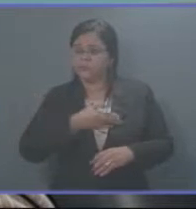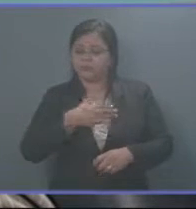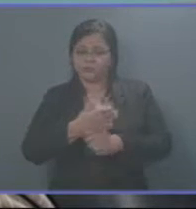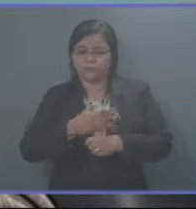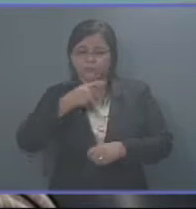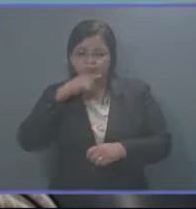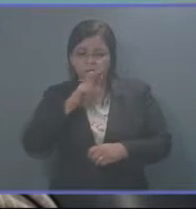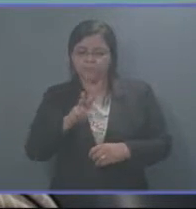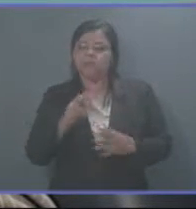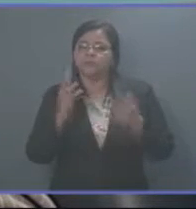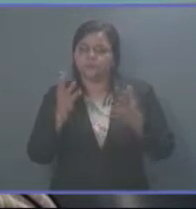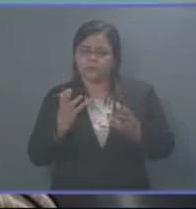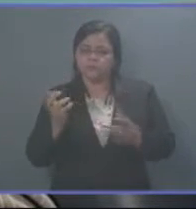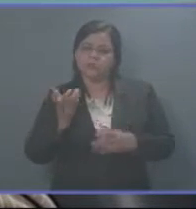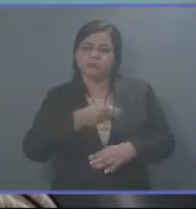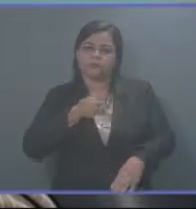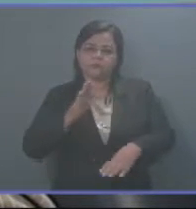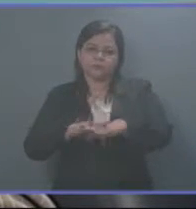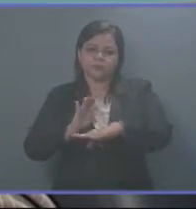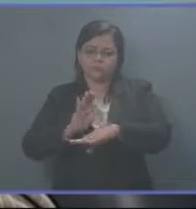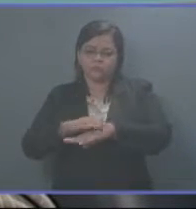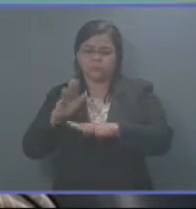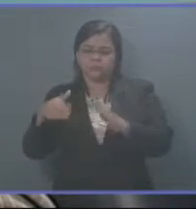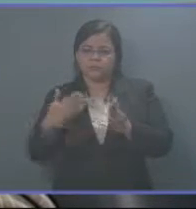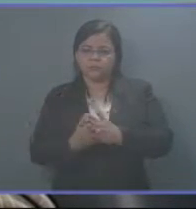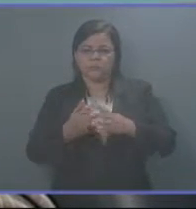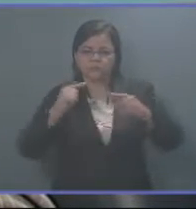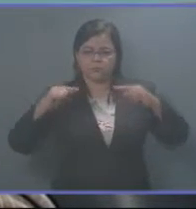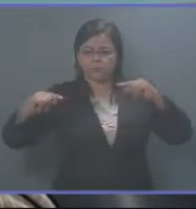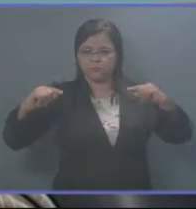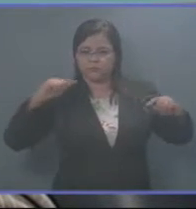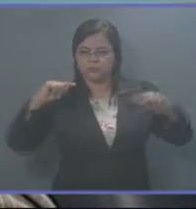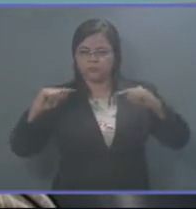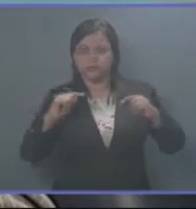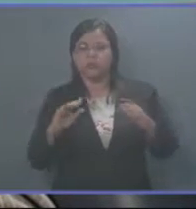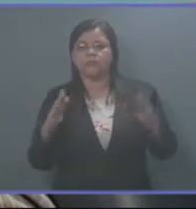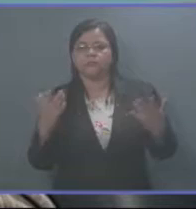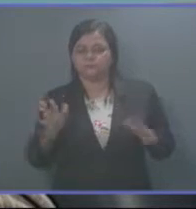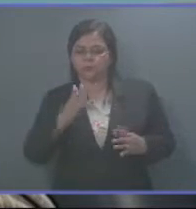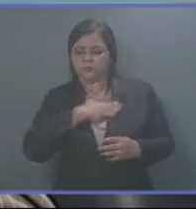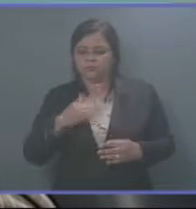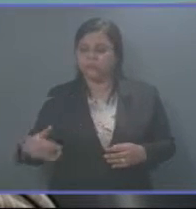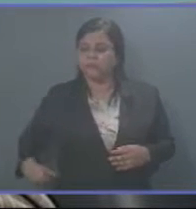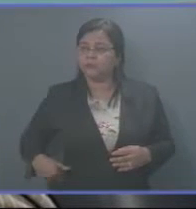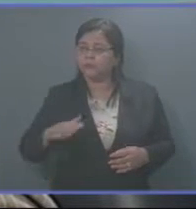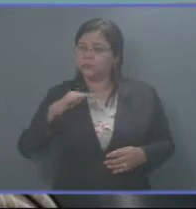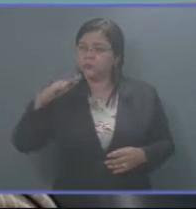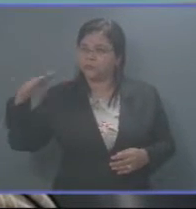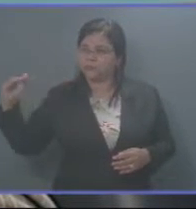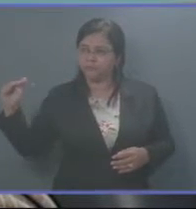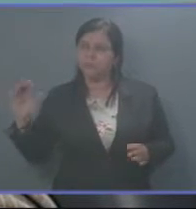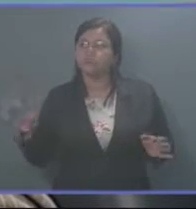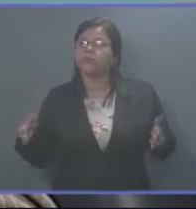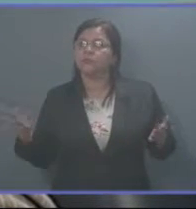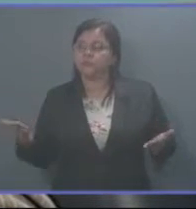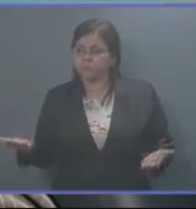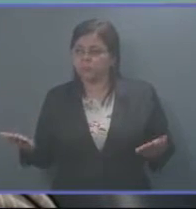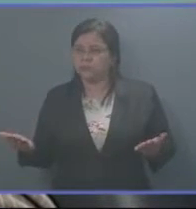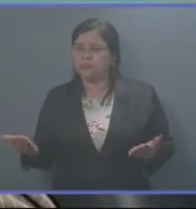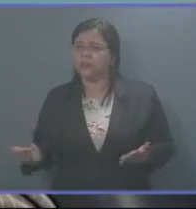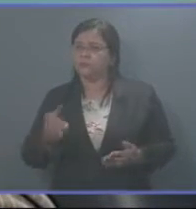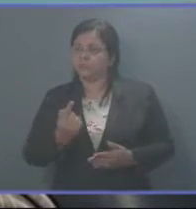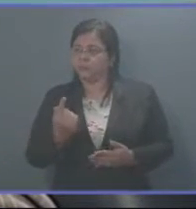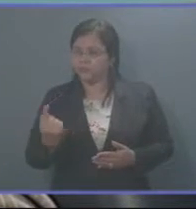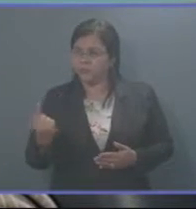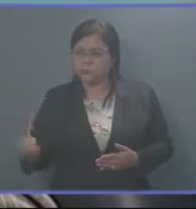del FMLN, le hacemos el llamado a las autoridades respectivas, al presidente de la República, ya que donde estas